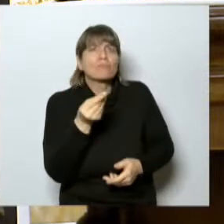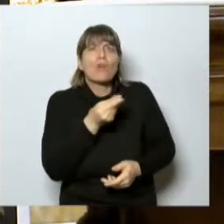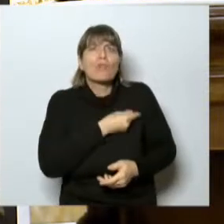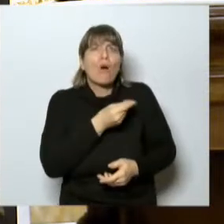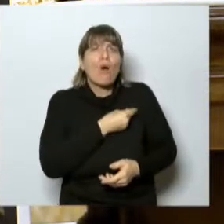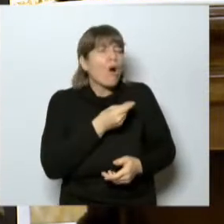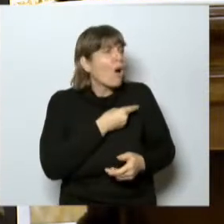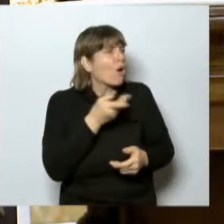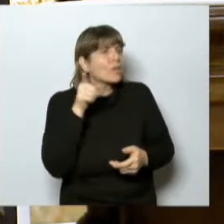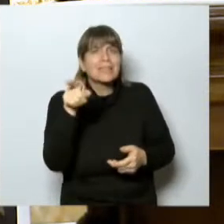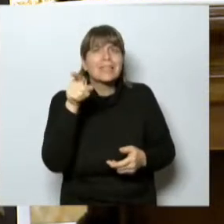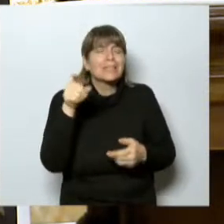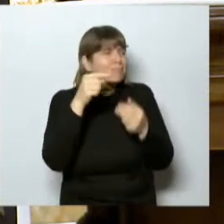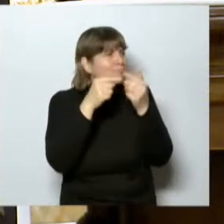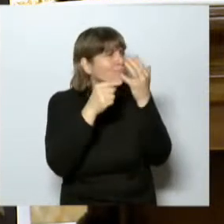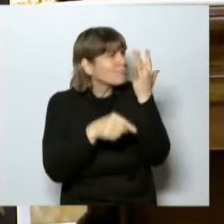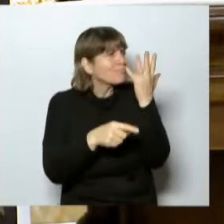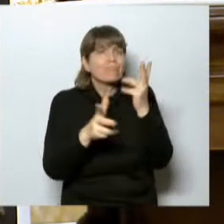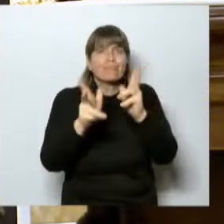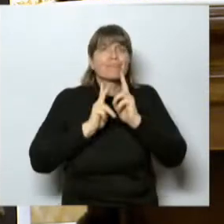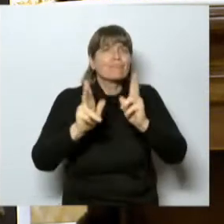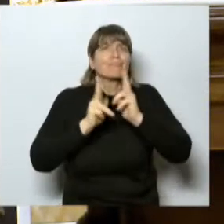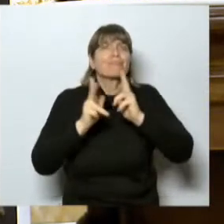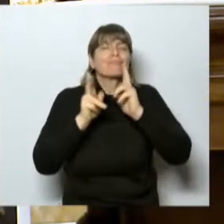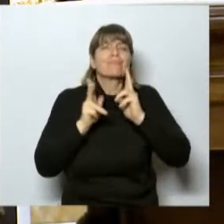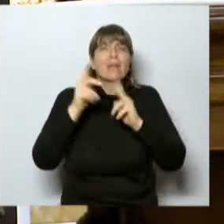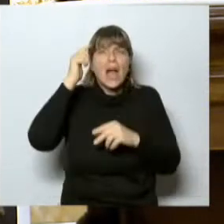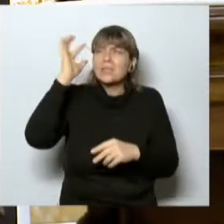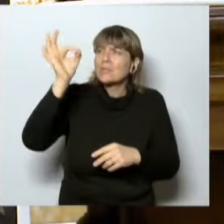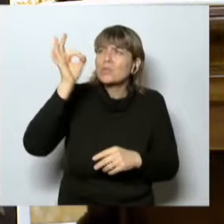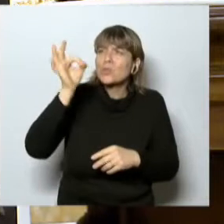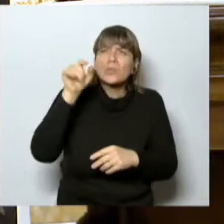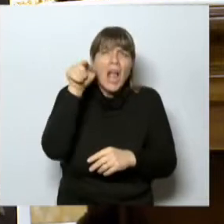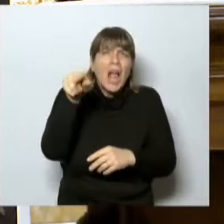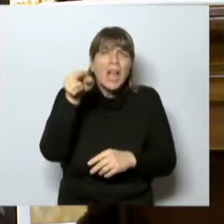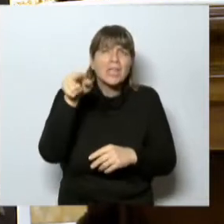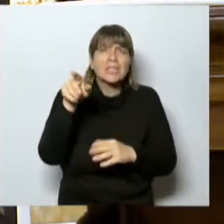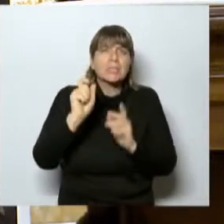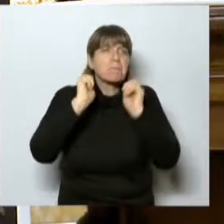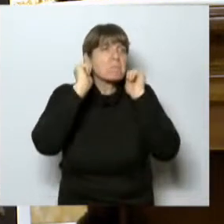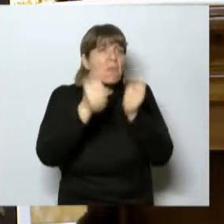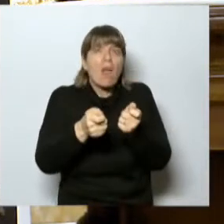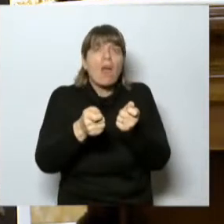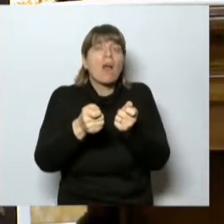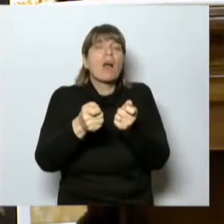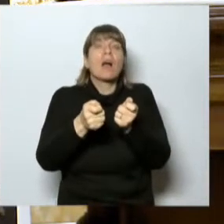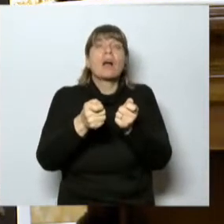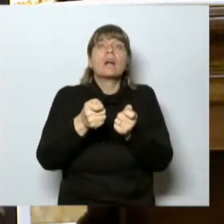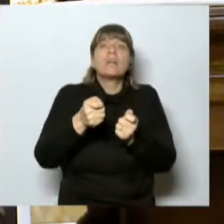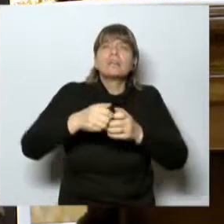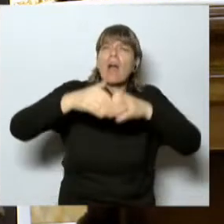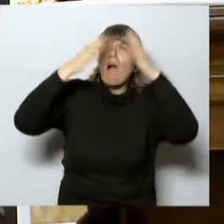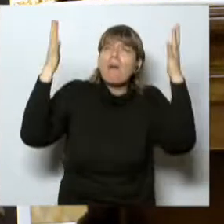saca este todo esto? ¿Qué sabiduría es esa que le ha sido dada y esos